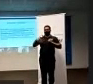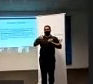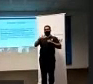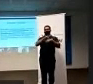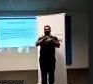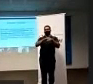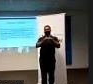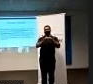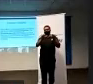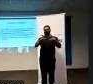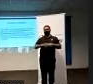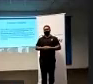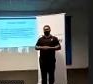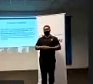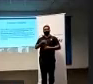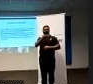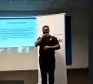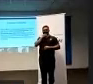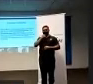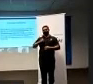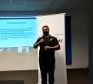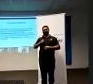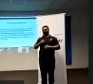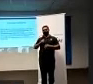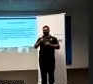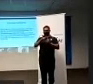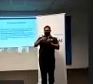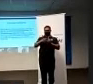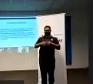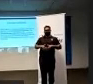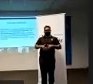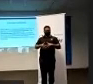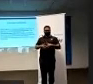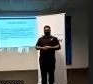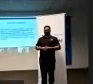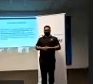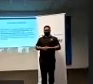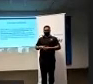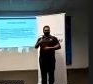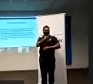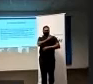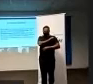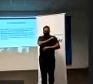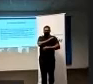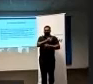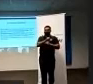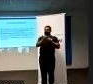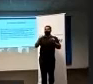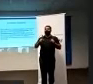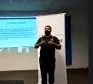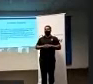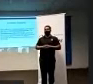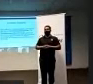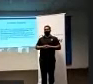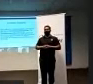En cuanto al embarazo y la lactancia, tras el análisis de las evidencias científicas publicadas en el American Journal y en el New